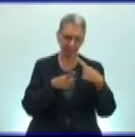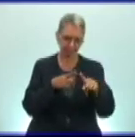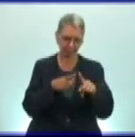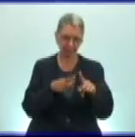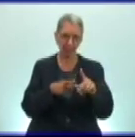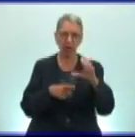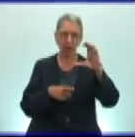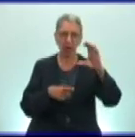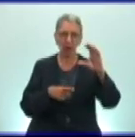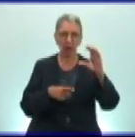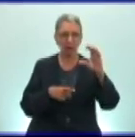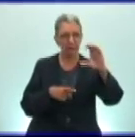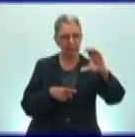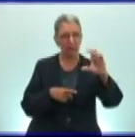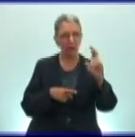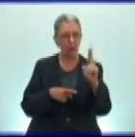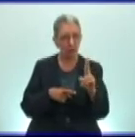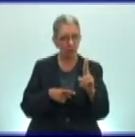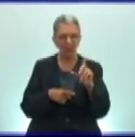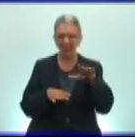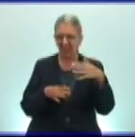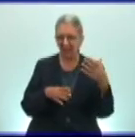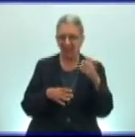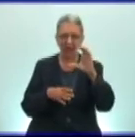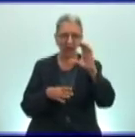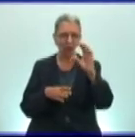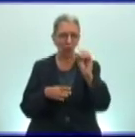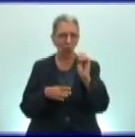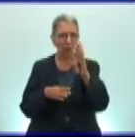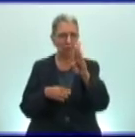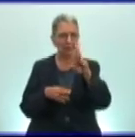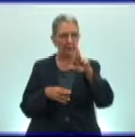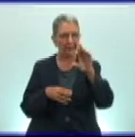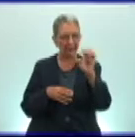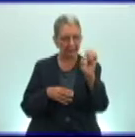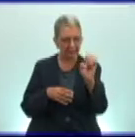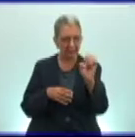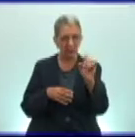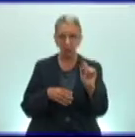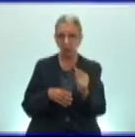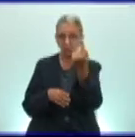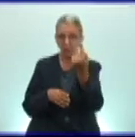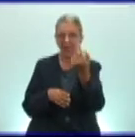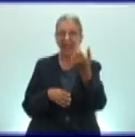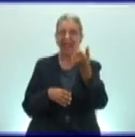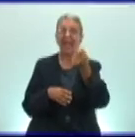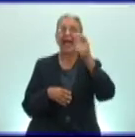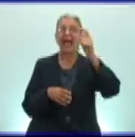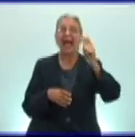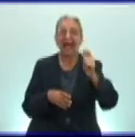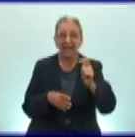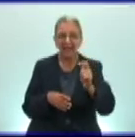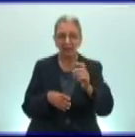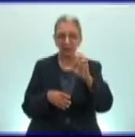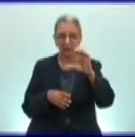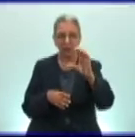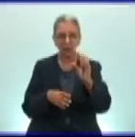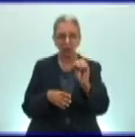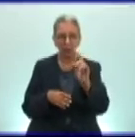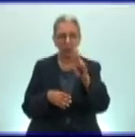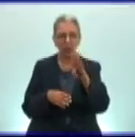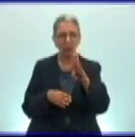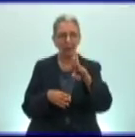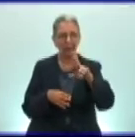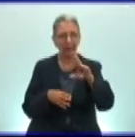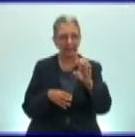vemos Cu, estamos hablando del elemento químico cobre y de un átomo del elemento químico